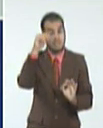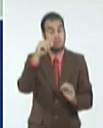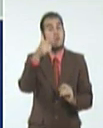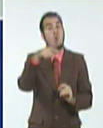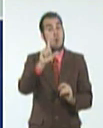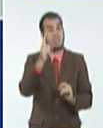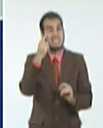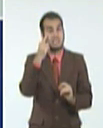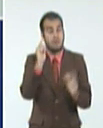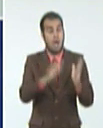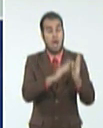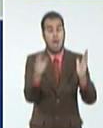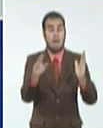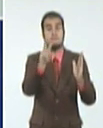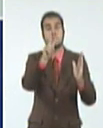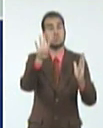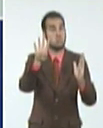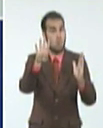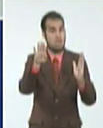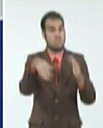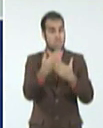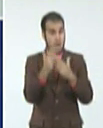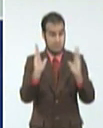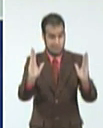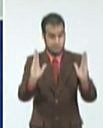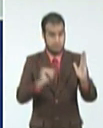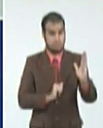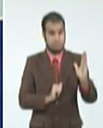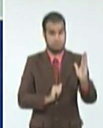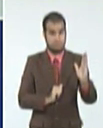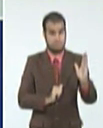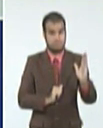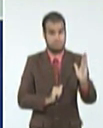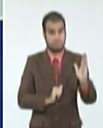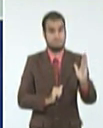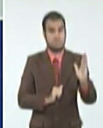un mes que no ha acabado, acumula